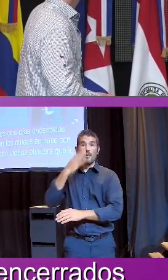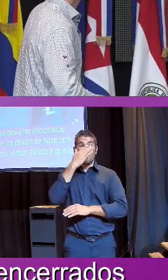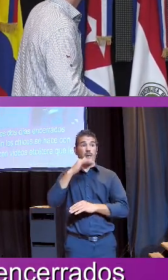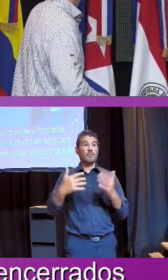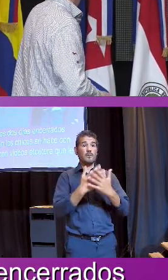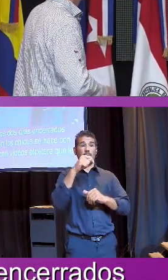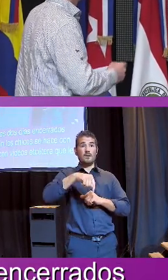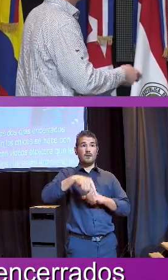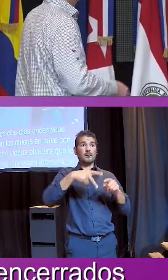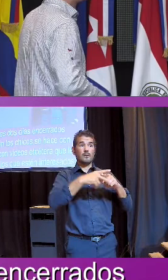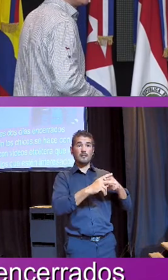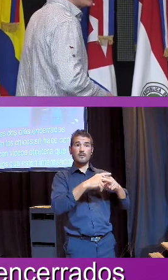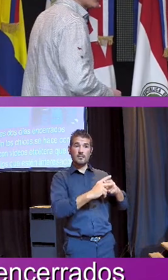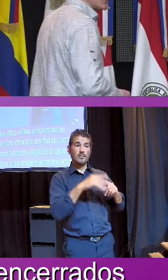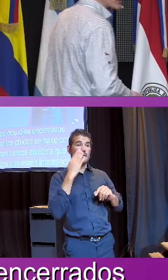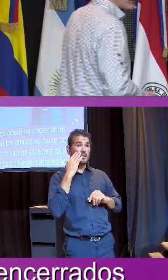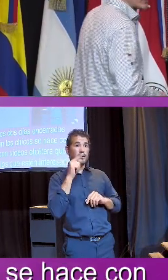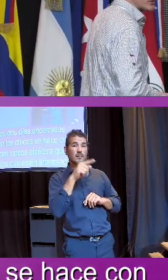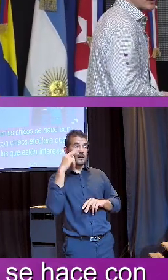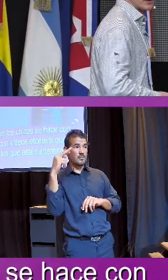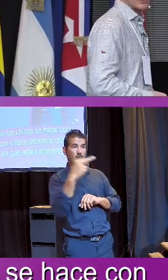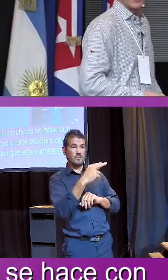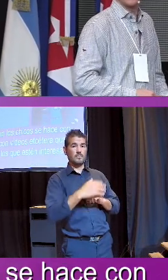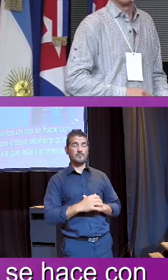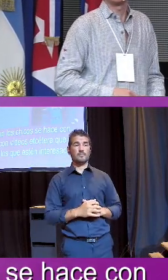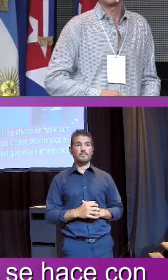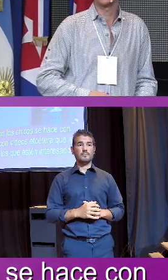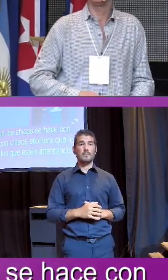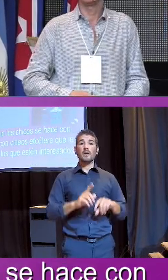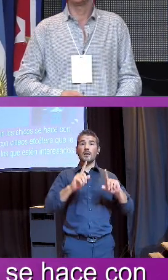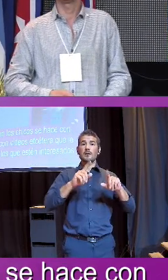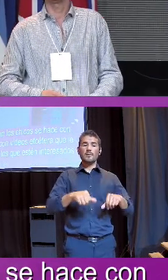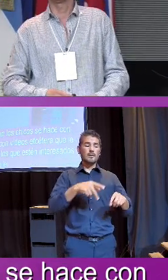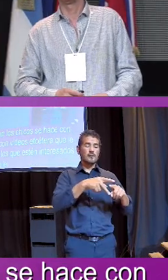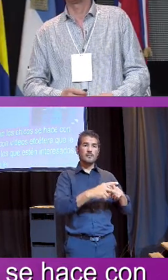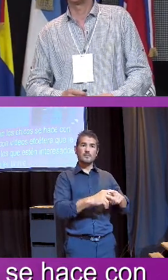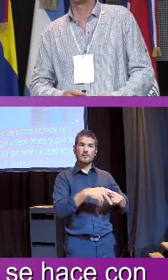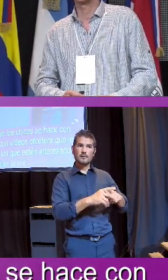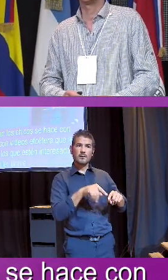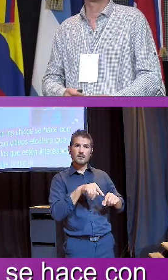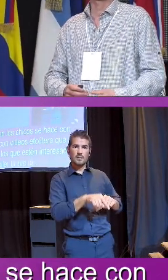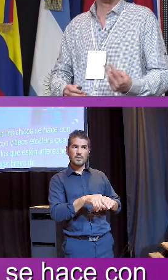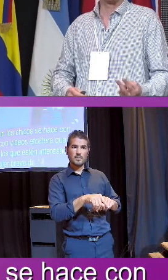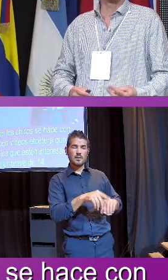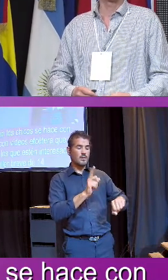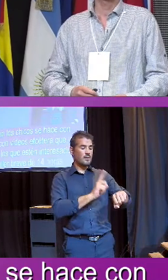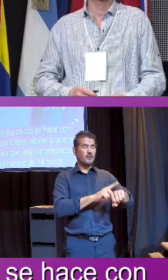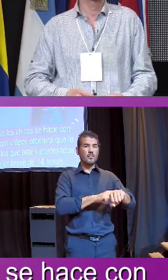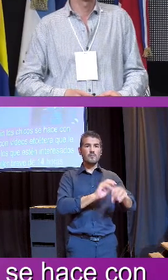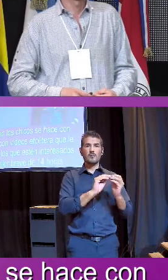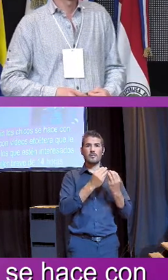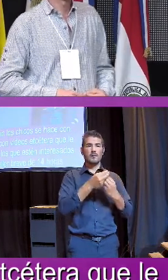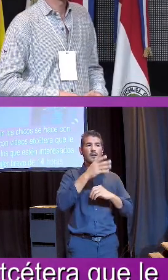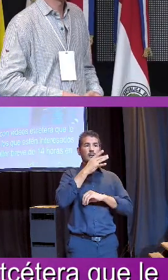estén interesados. Y investigamos los efectos de este taller breve de 14 horas en 2